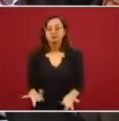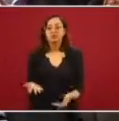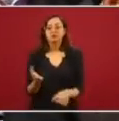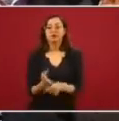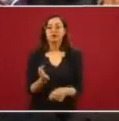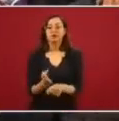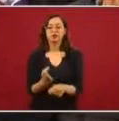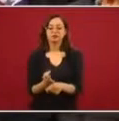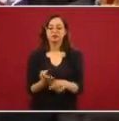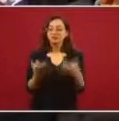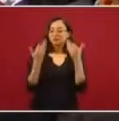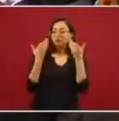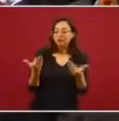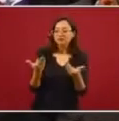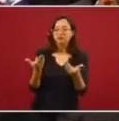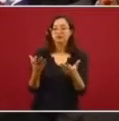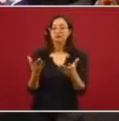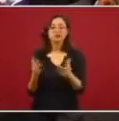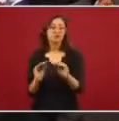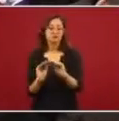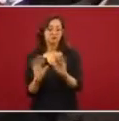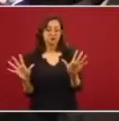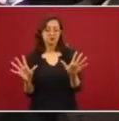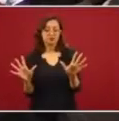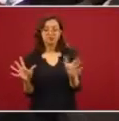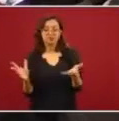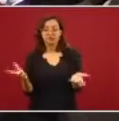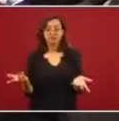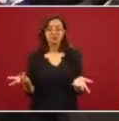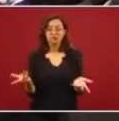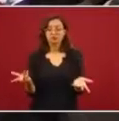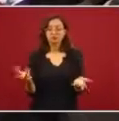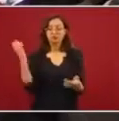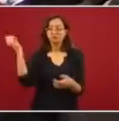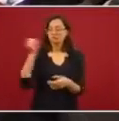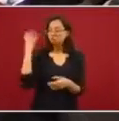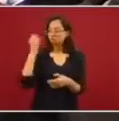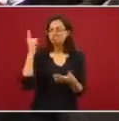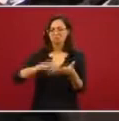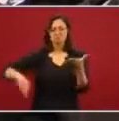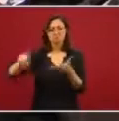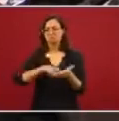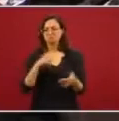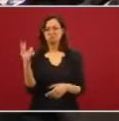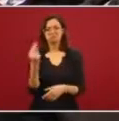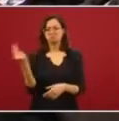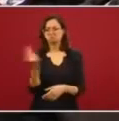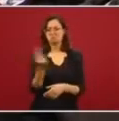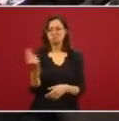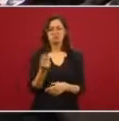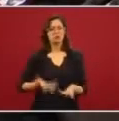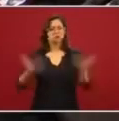bueno con lo que acaba de mencionar de ellos a claramente que no es necesario cancelar ningún evento no es necesario este caer en